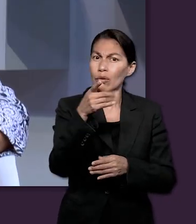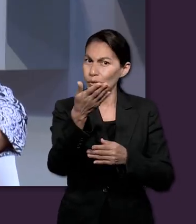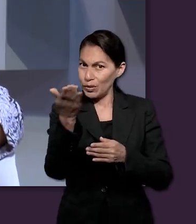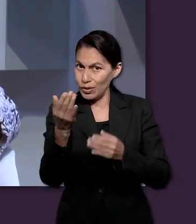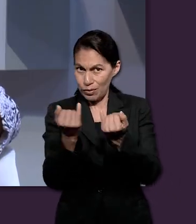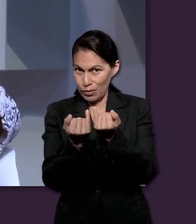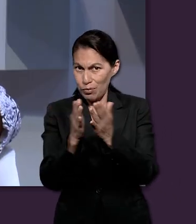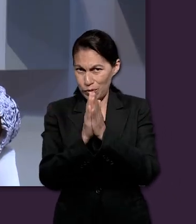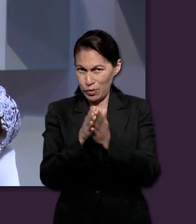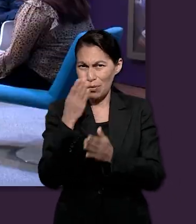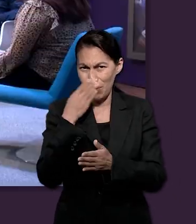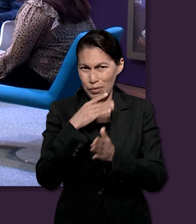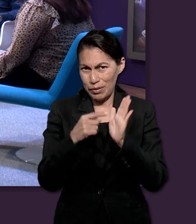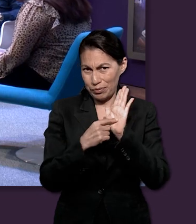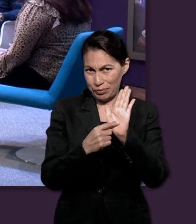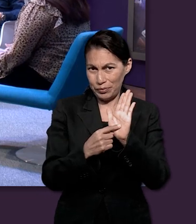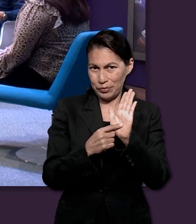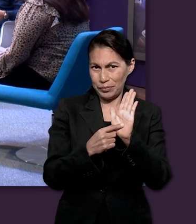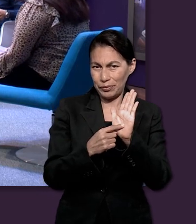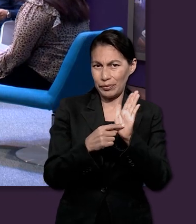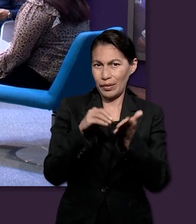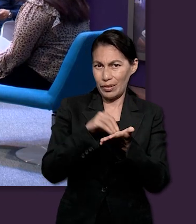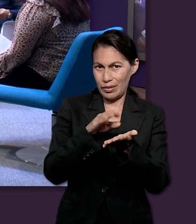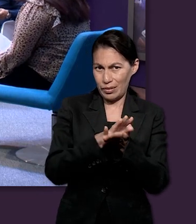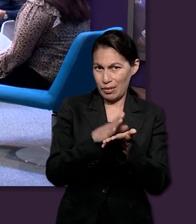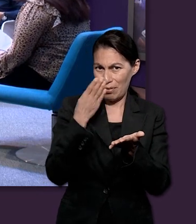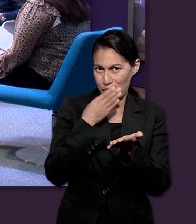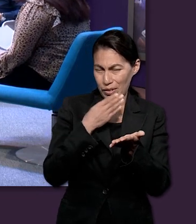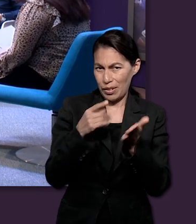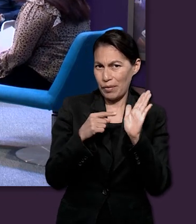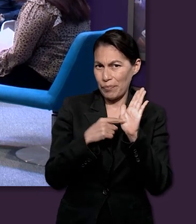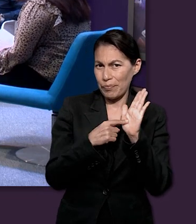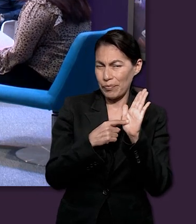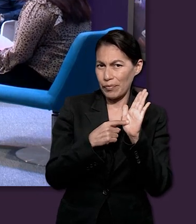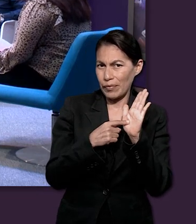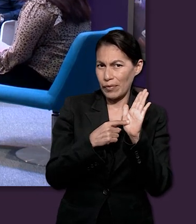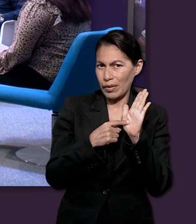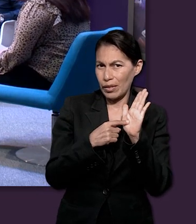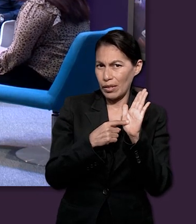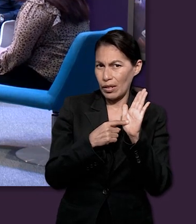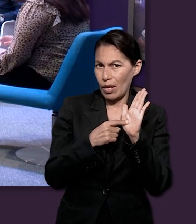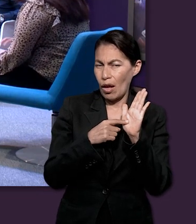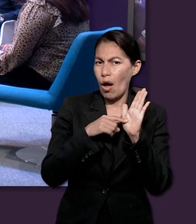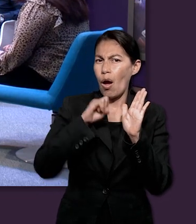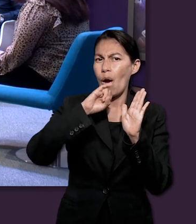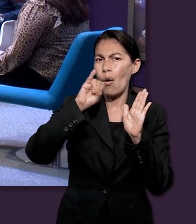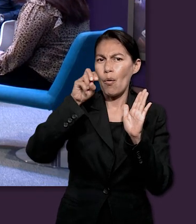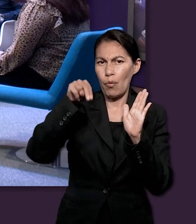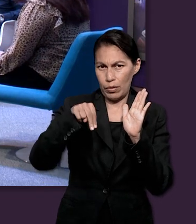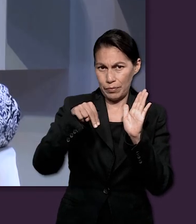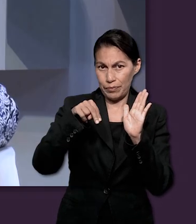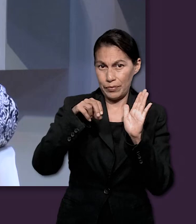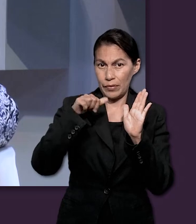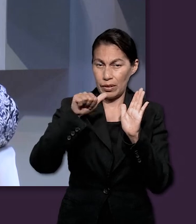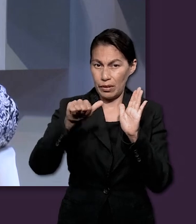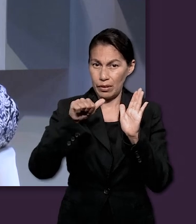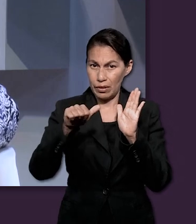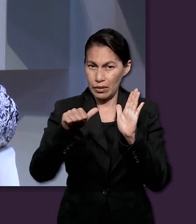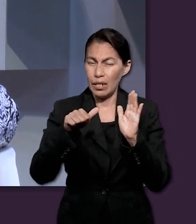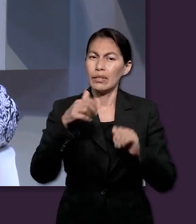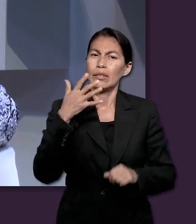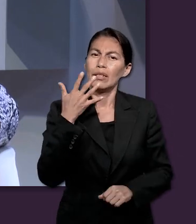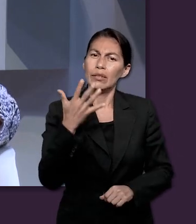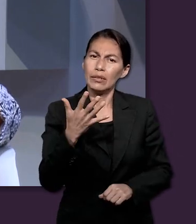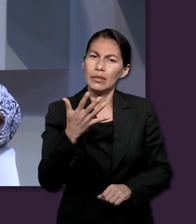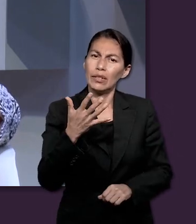las personas que nos acompañan, una cita bíblica que está, si no me equivoco, en Juan 16